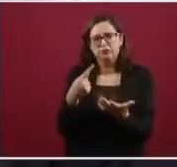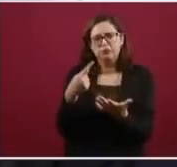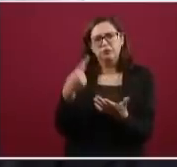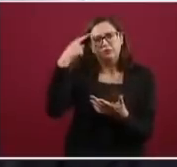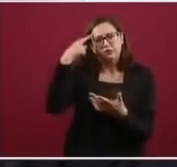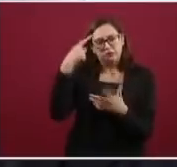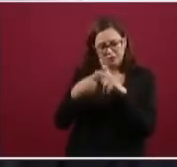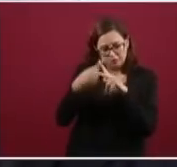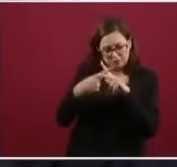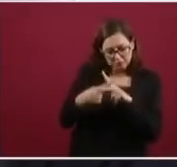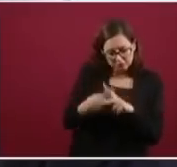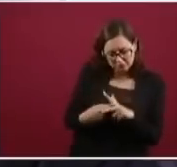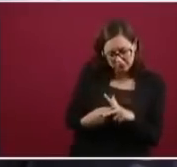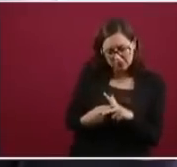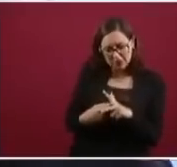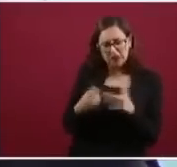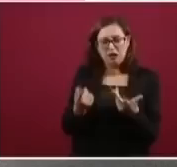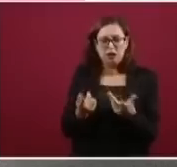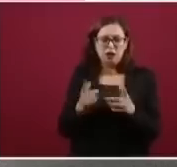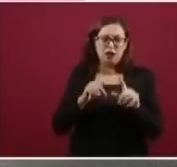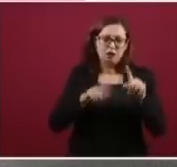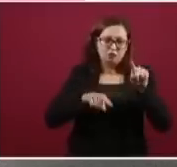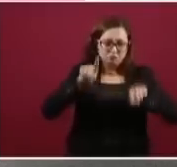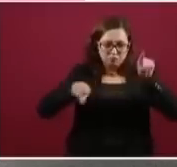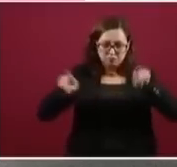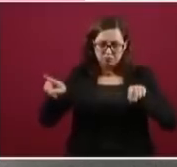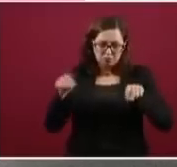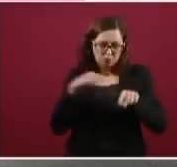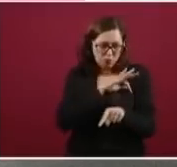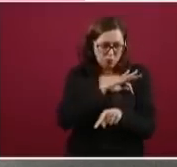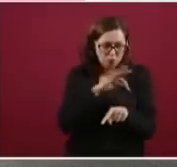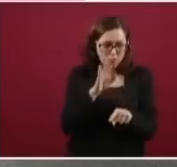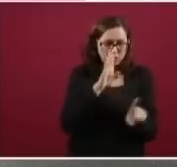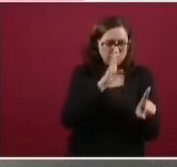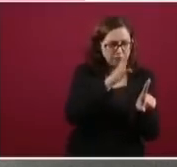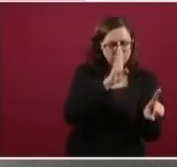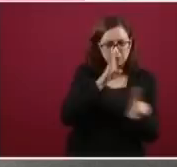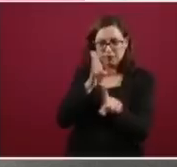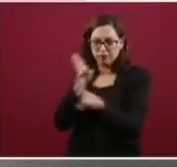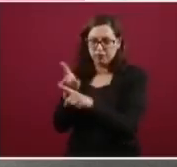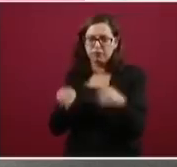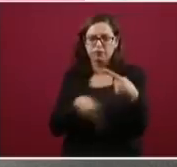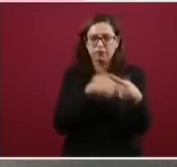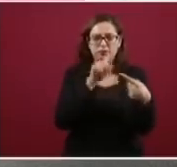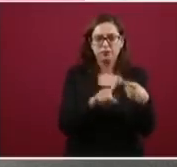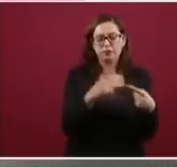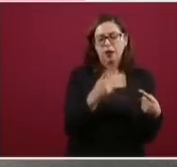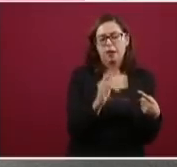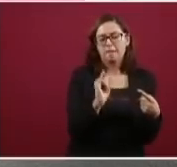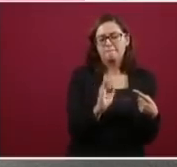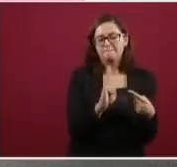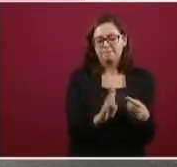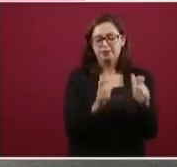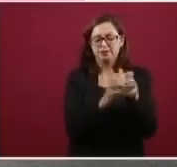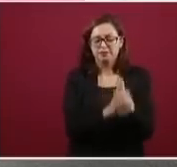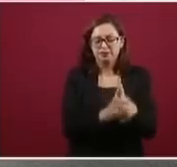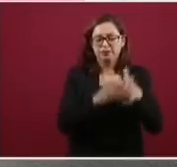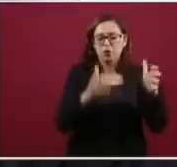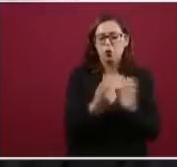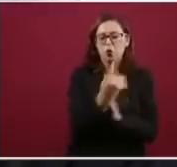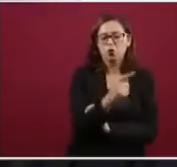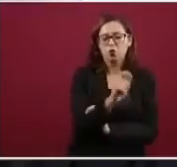cálculo para las diferentes variables por ejemplo el primero de ellos es el crecimiento económico del pib que estamos estimado con un rango de entre